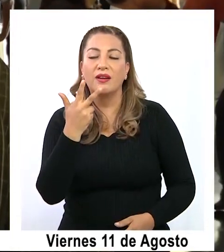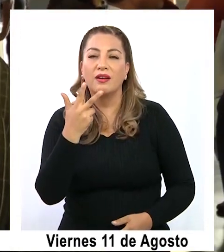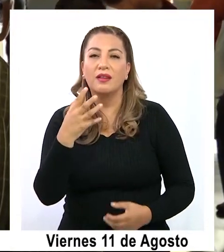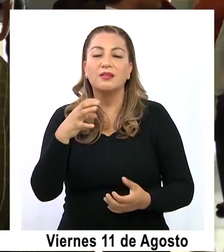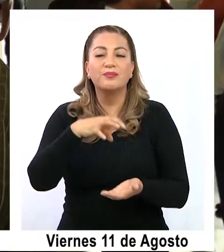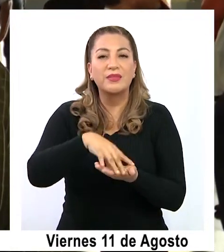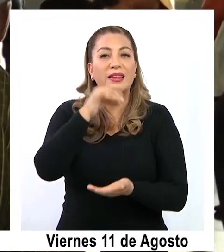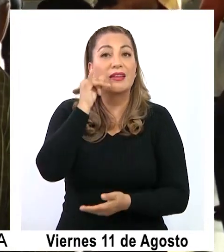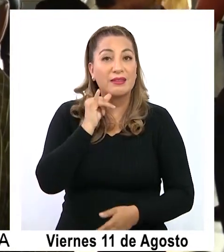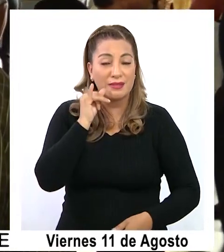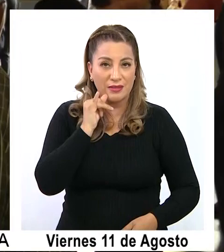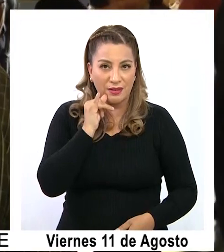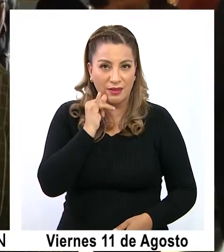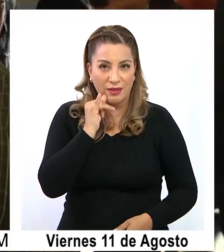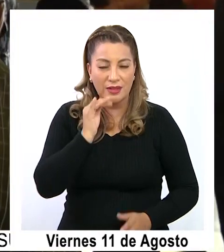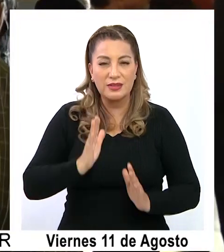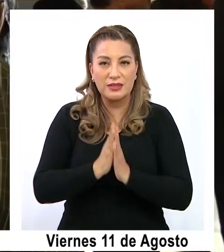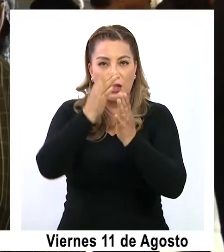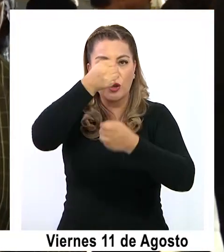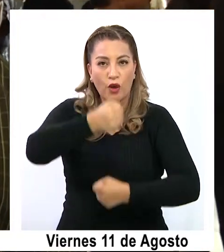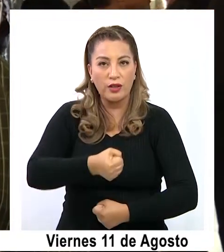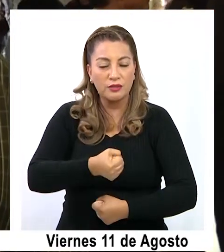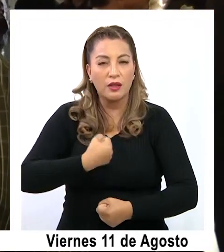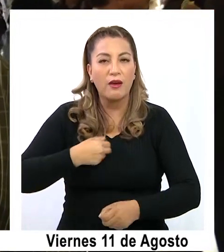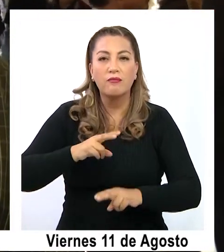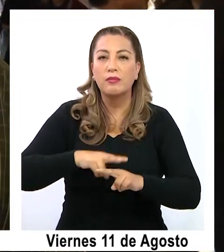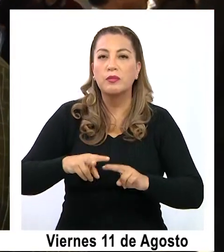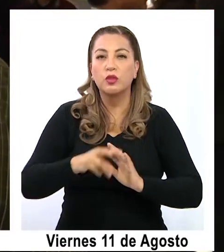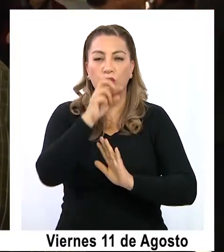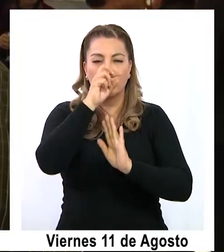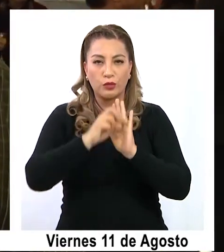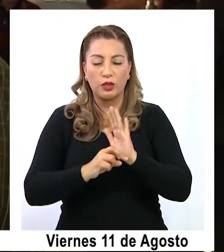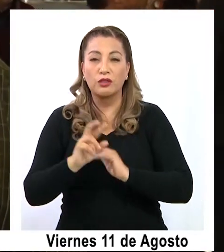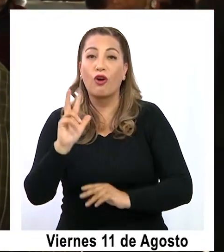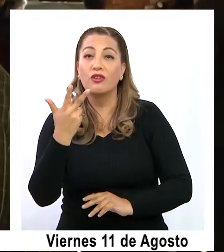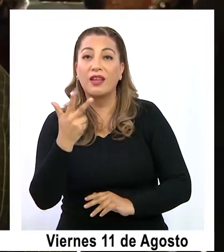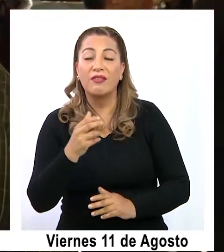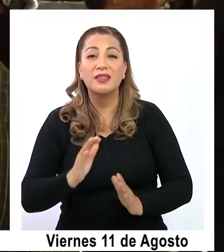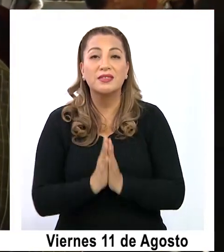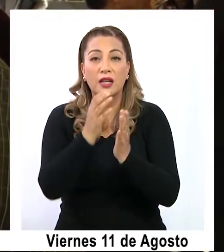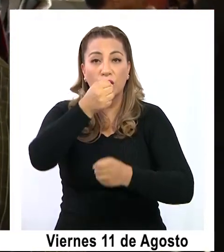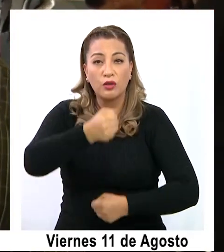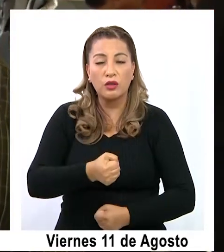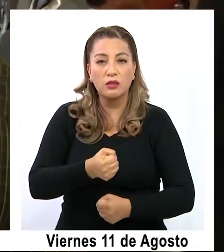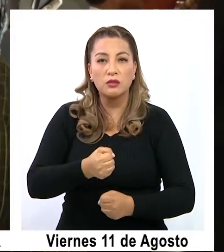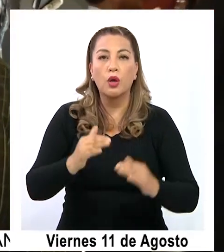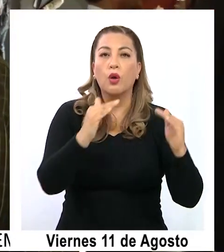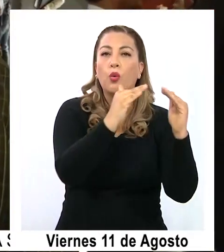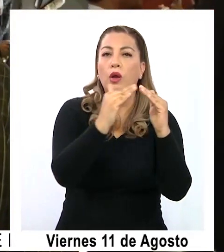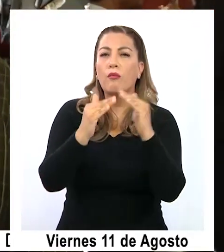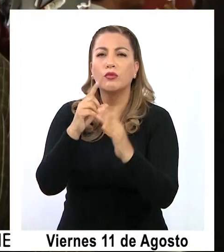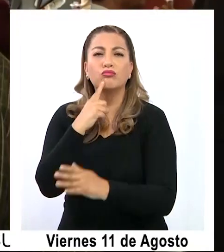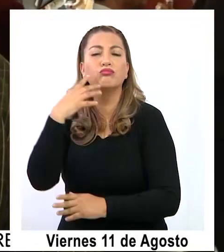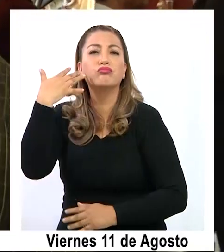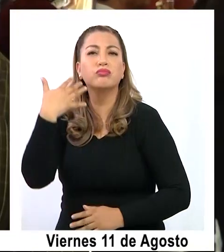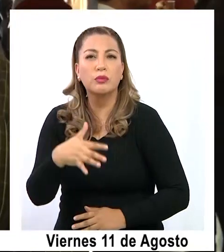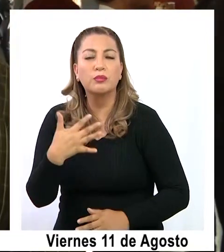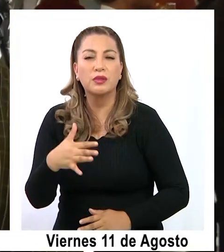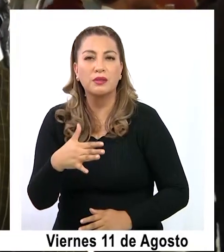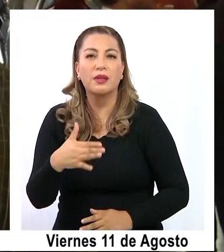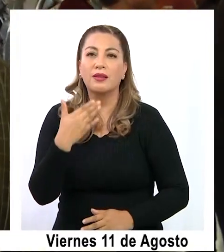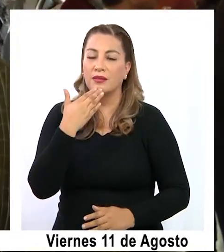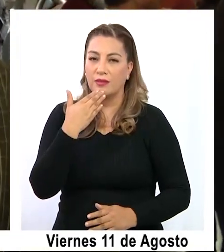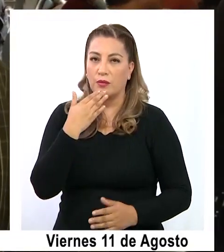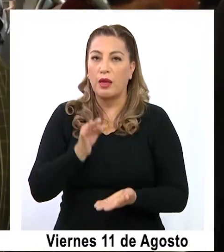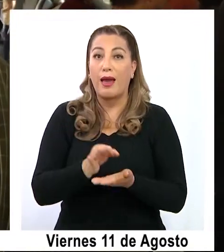ciudad de Iquique. Entonces vamos a realizar ese proyecto que tiene que ver con la Octava, en una población emblemática, de una comuna también